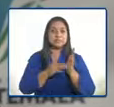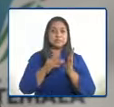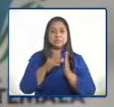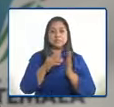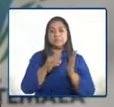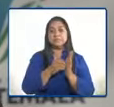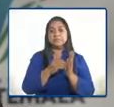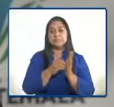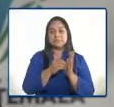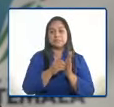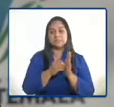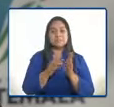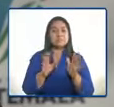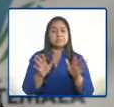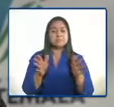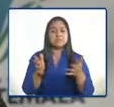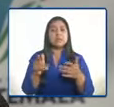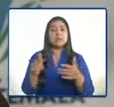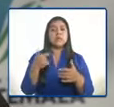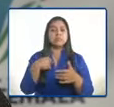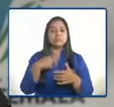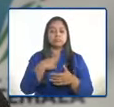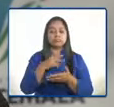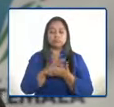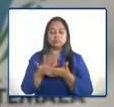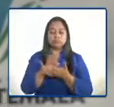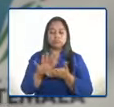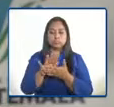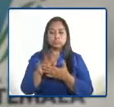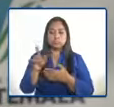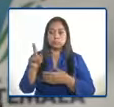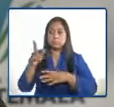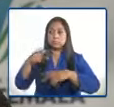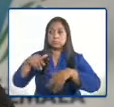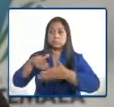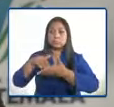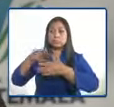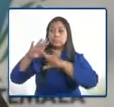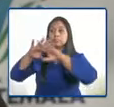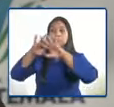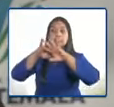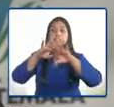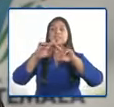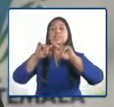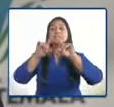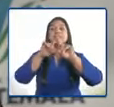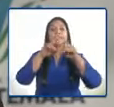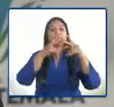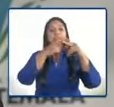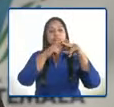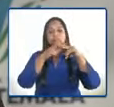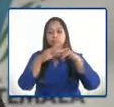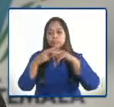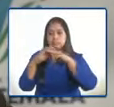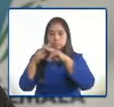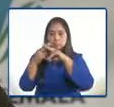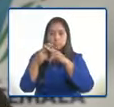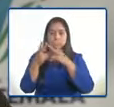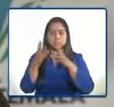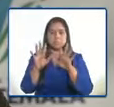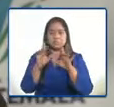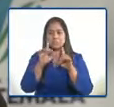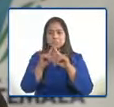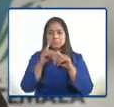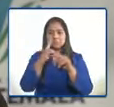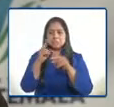quetzales en donde hemos invertido en los centros de privación de libertad, en diferentes remozamientos. Vuelvo a mencionar,